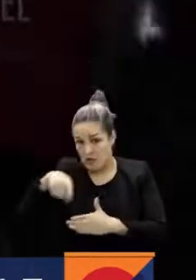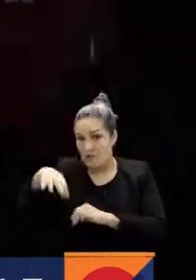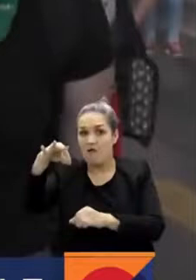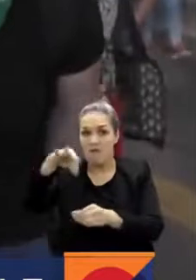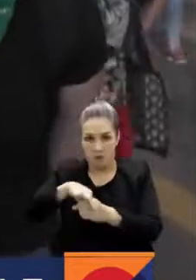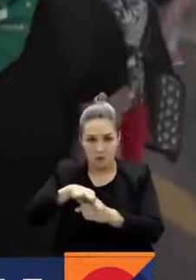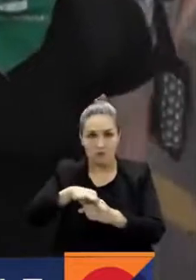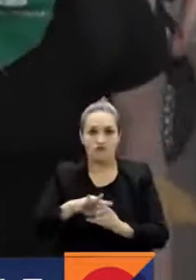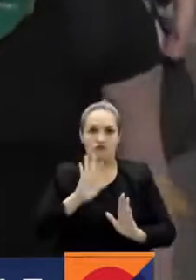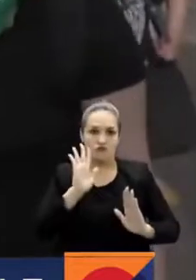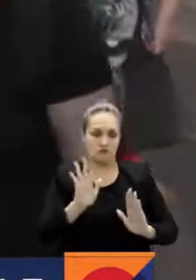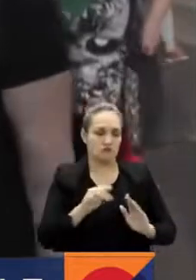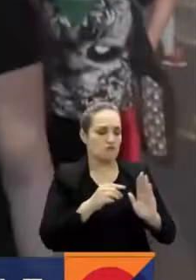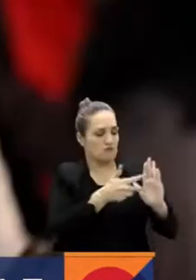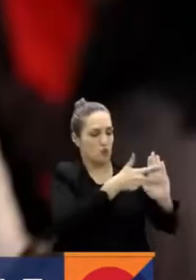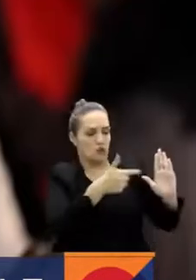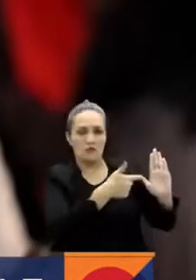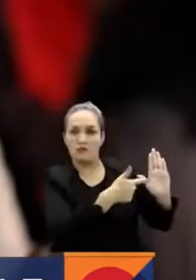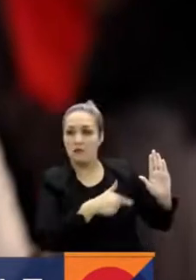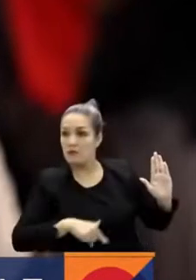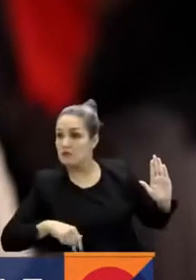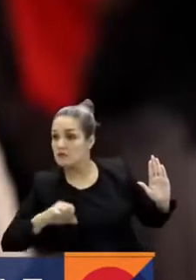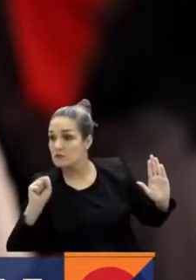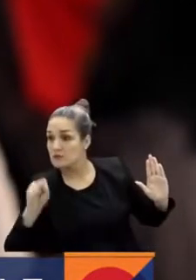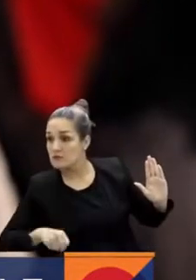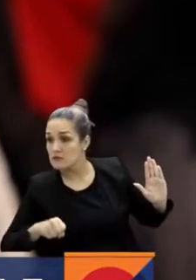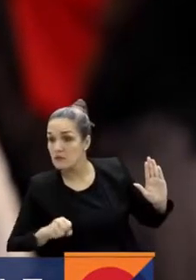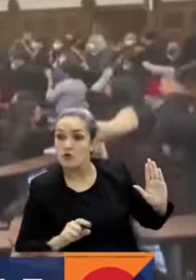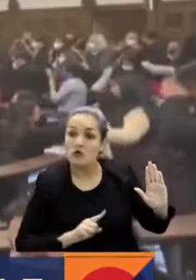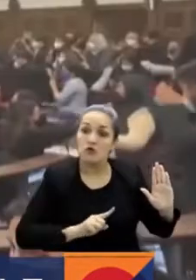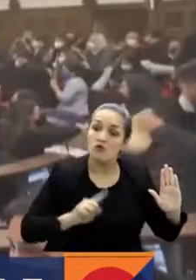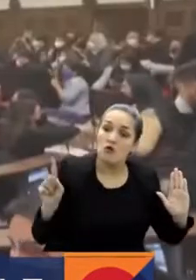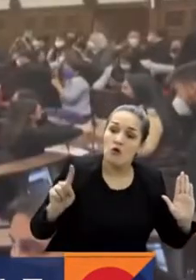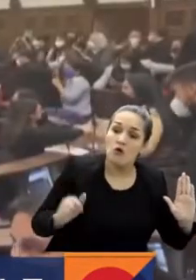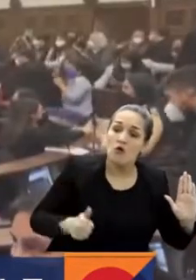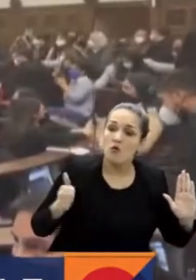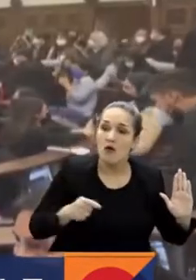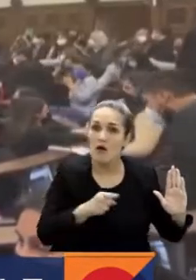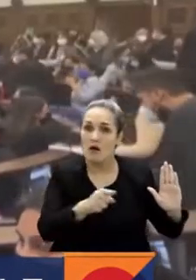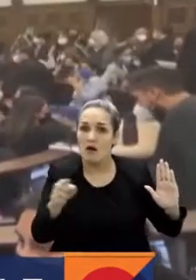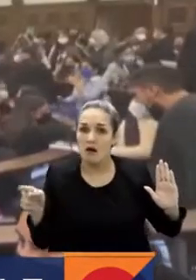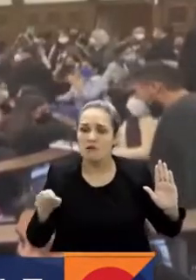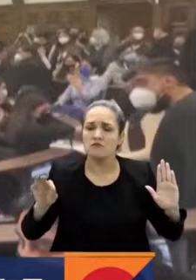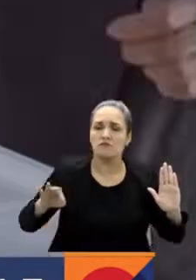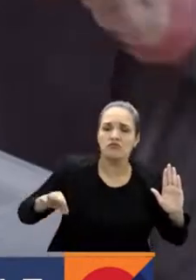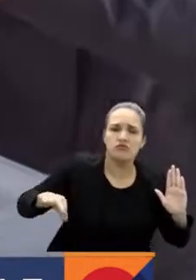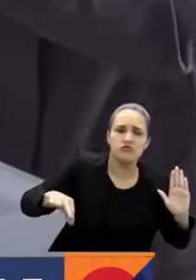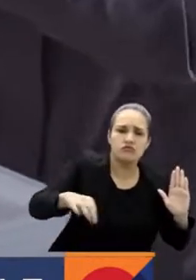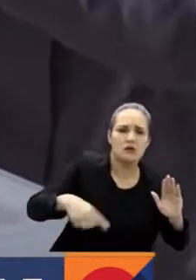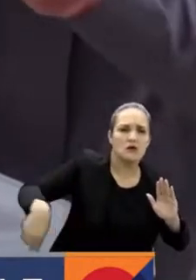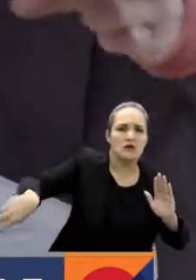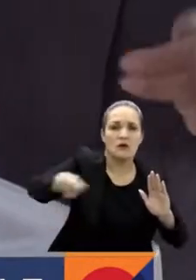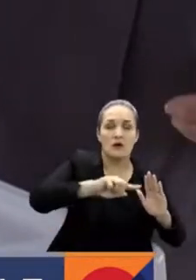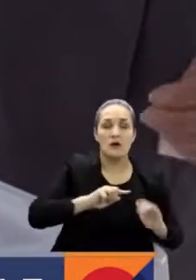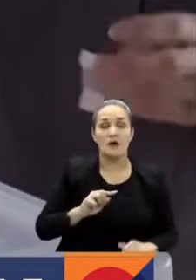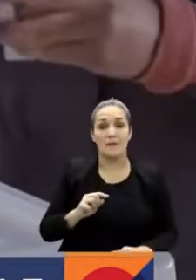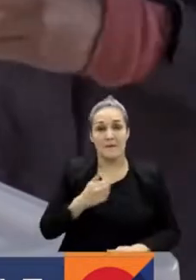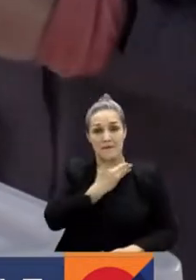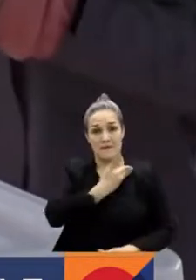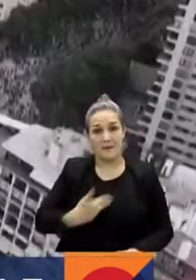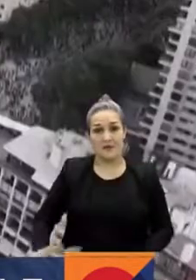por la polarización entre la aprobación y el rechazo a la nueva Constitución. Sin embargo, el gobierno del presidente Gabriel Boric destacó la